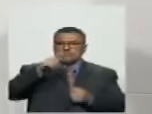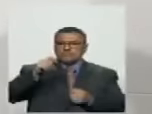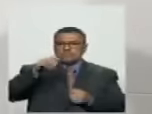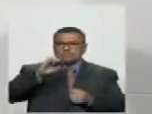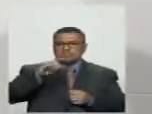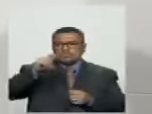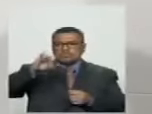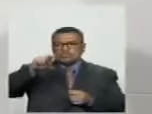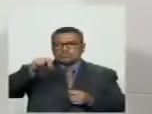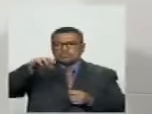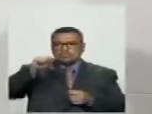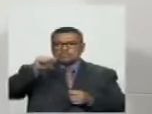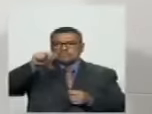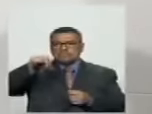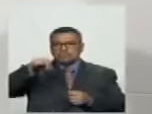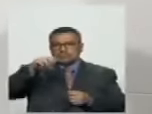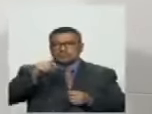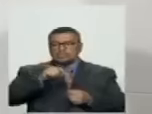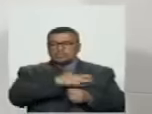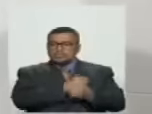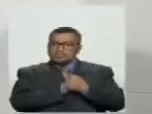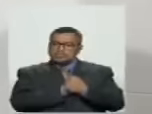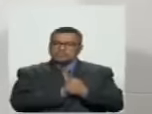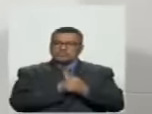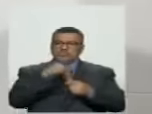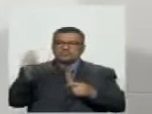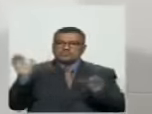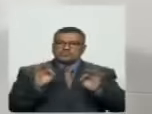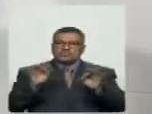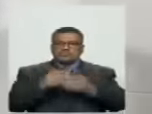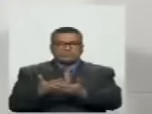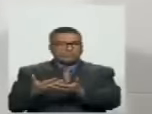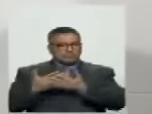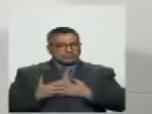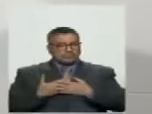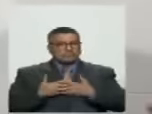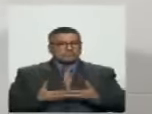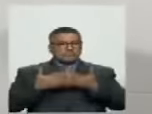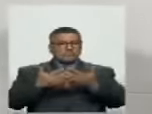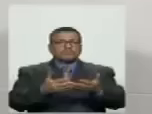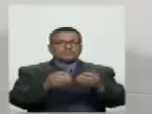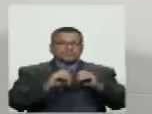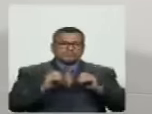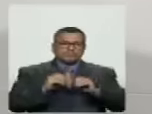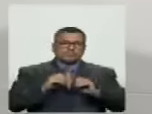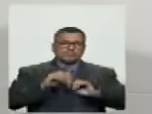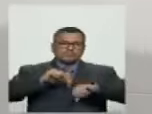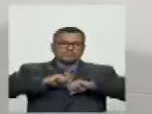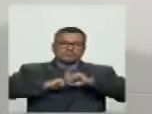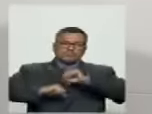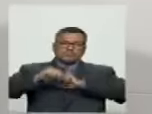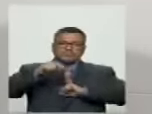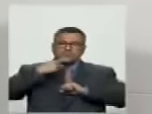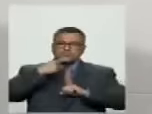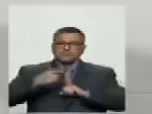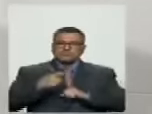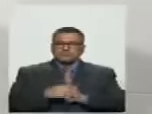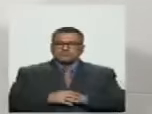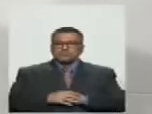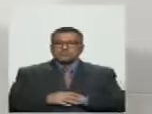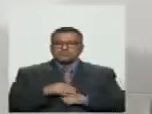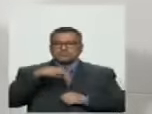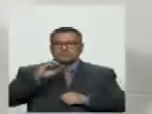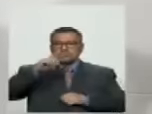serotonina. Con la serotonina uno quiere o lo quieren. Uno desquiere o lo desquieren. Y cuando lo desquieren,